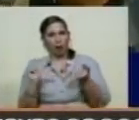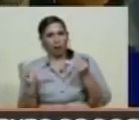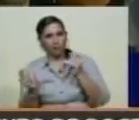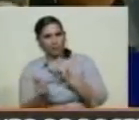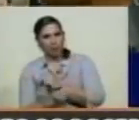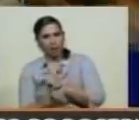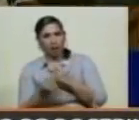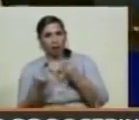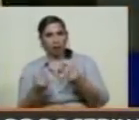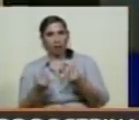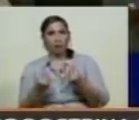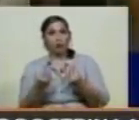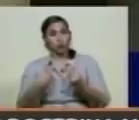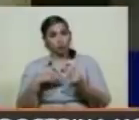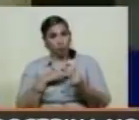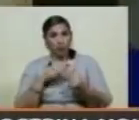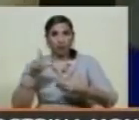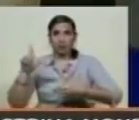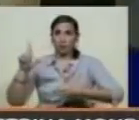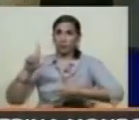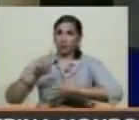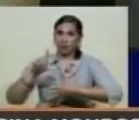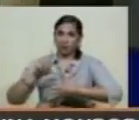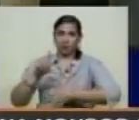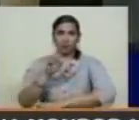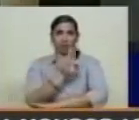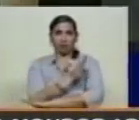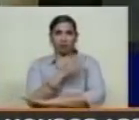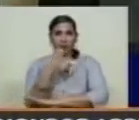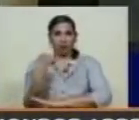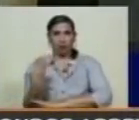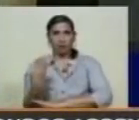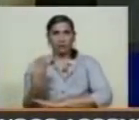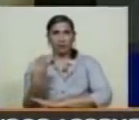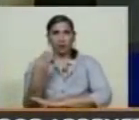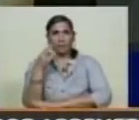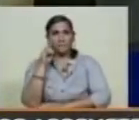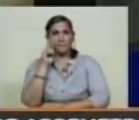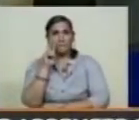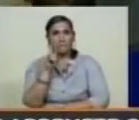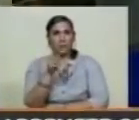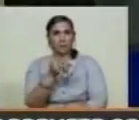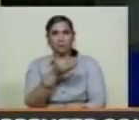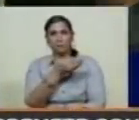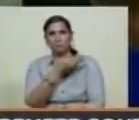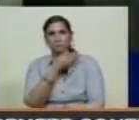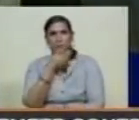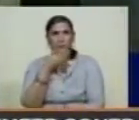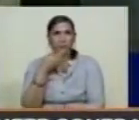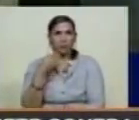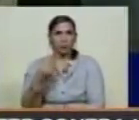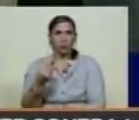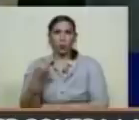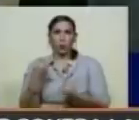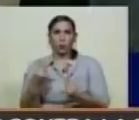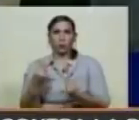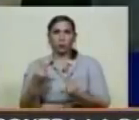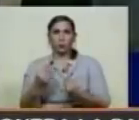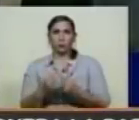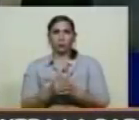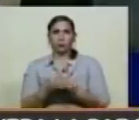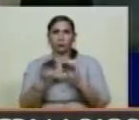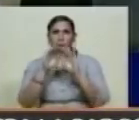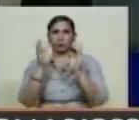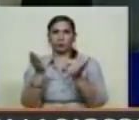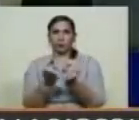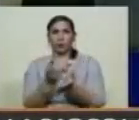es nuestra América Latina y el Caribe la región más violenta para los niños en todo el mundo. Uno de cada